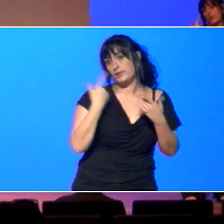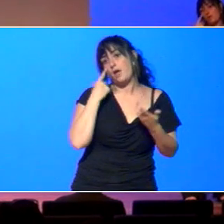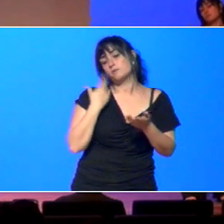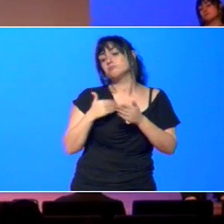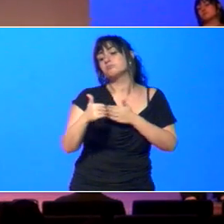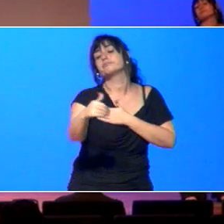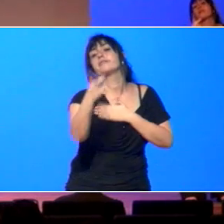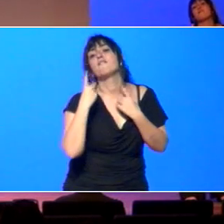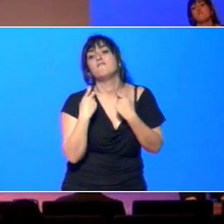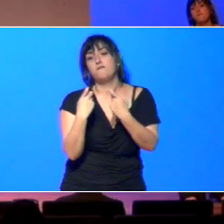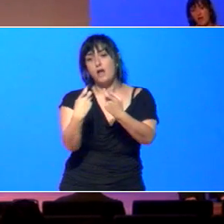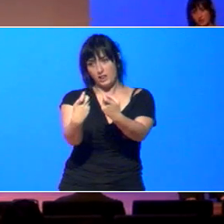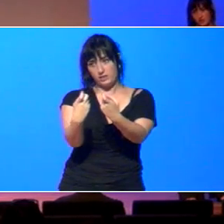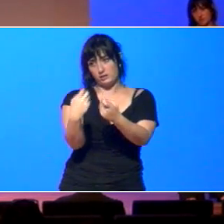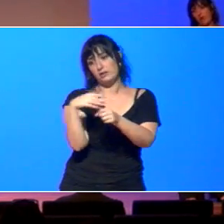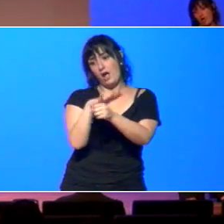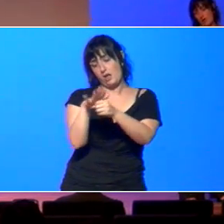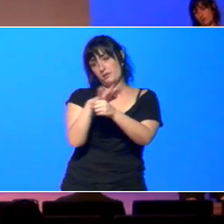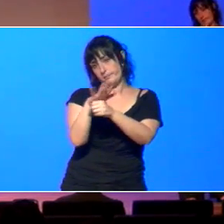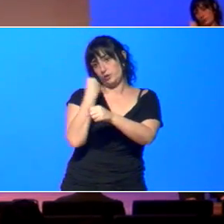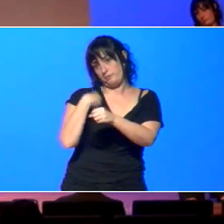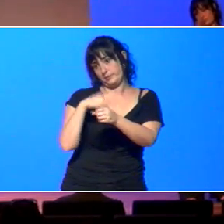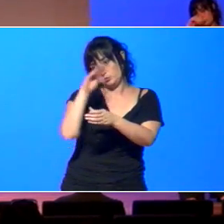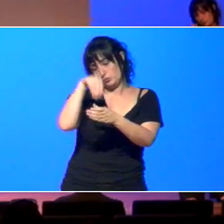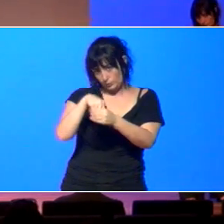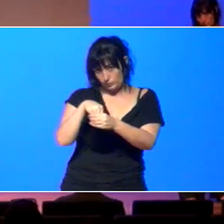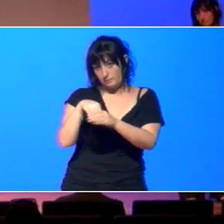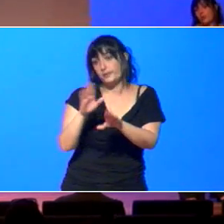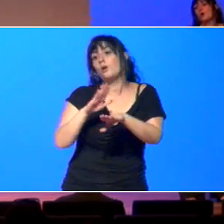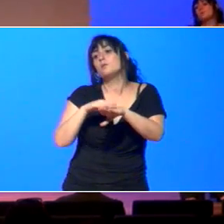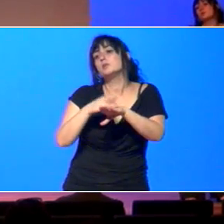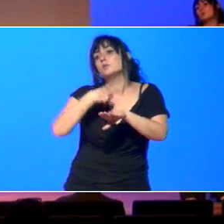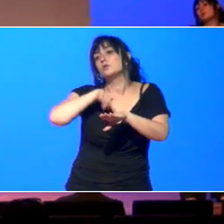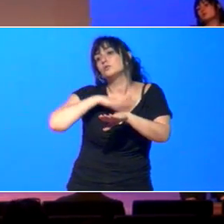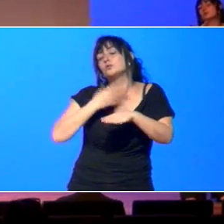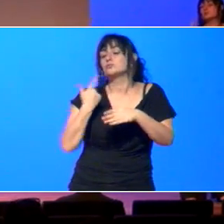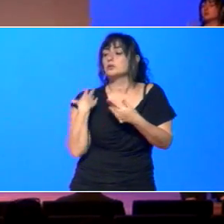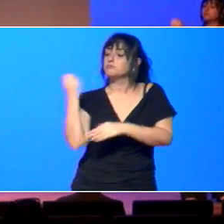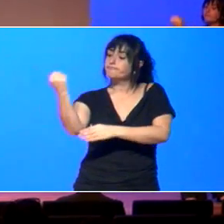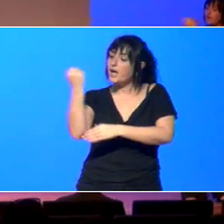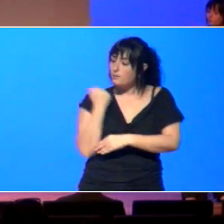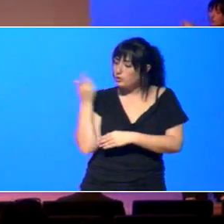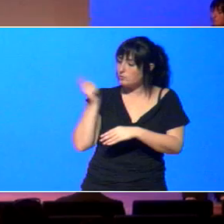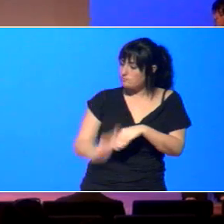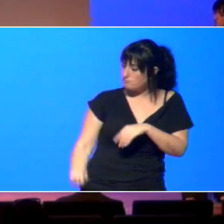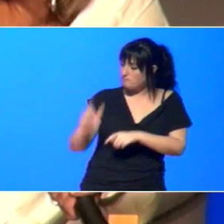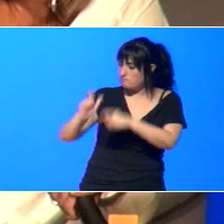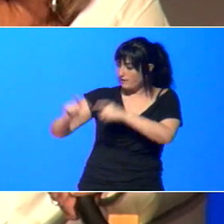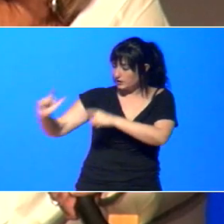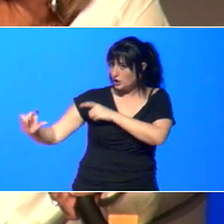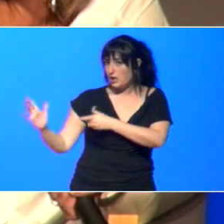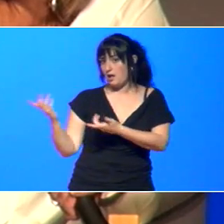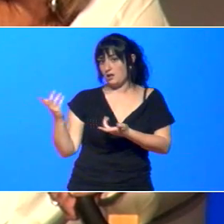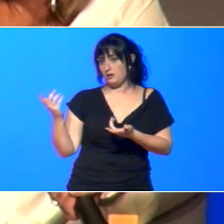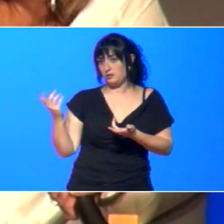avanzar dentro de ese ámbito, pues bueno, por lo menos el que también nosotros podamos, con apoyo además de nuestros profesionales, al profesorado habitual, el poder hacer